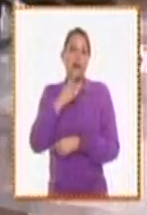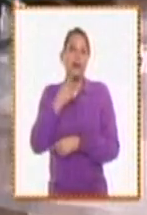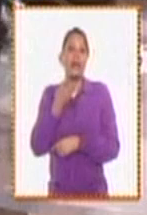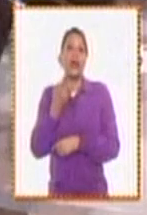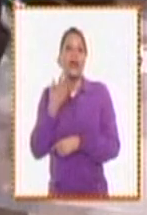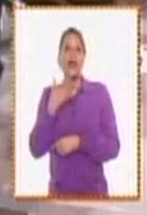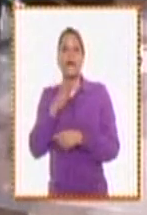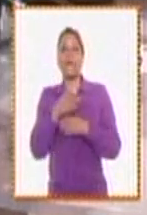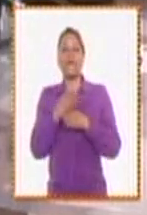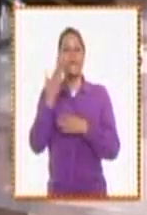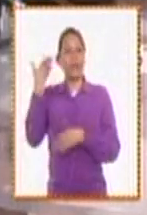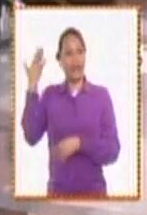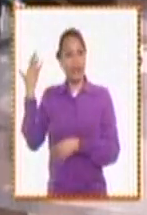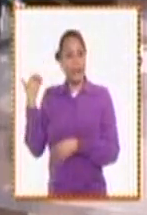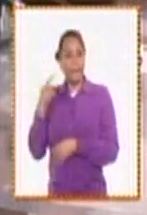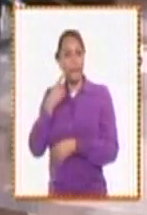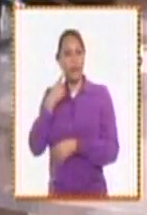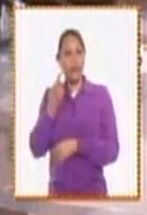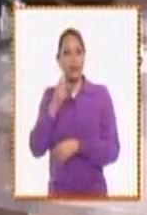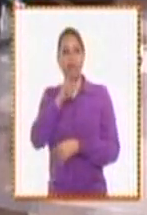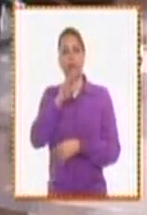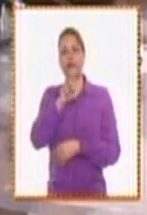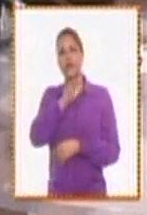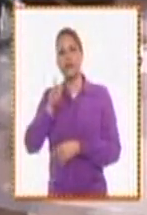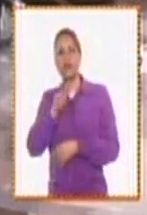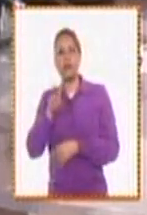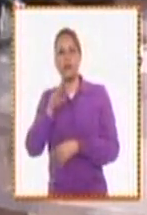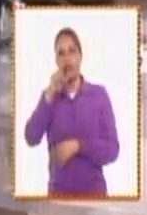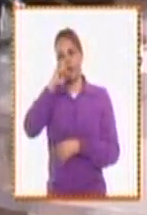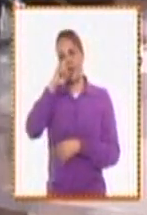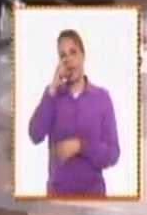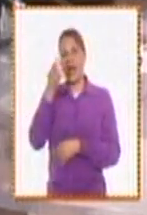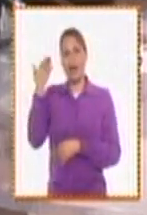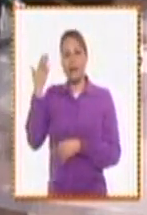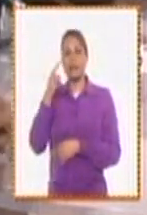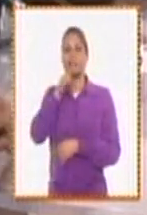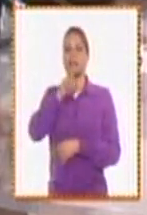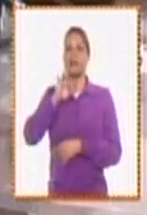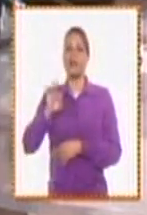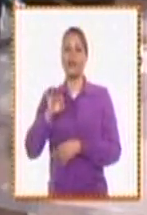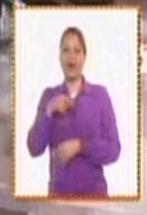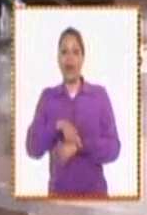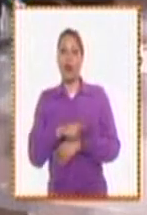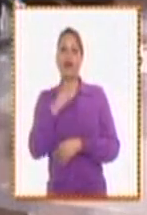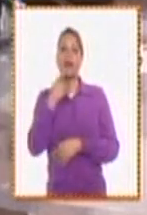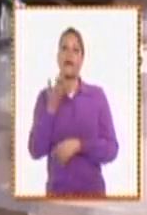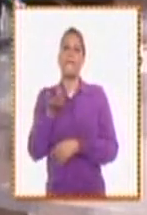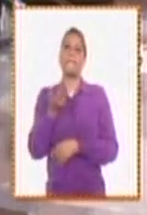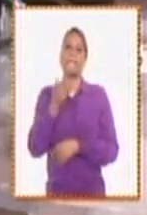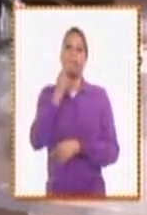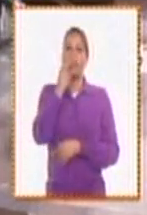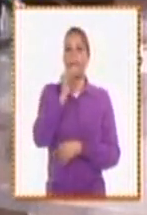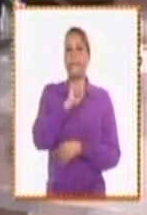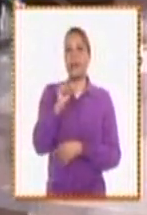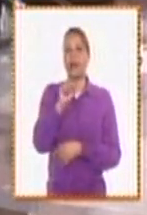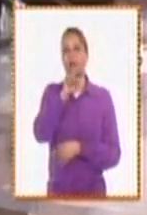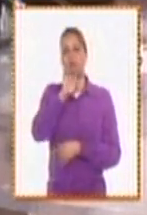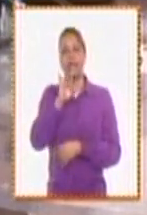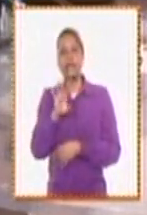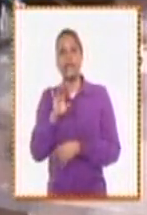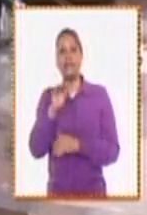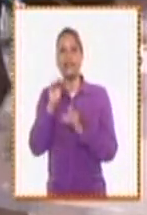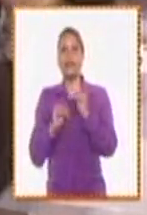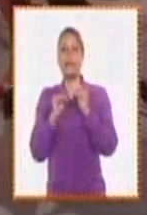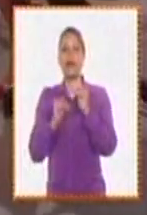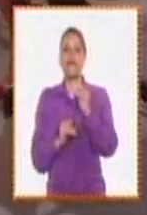cuando valorábamos en aquella etapa del 2022, la edad era de 18 años, ya estamos hablando de 15,2 años, por tanto está bajando la edad,